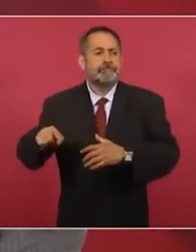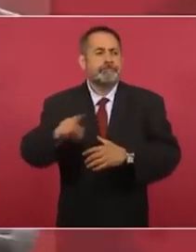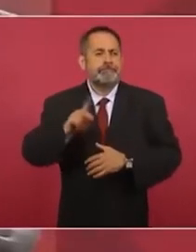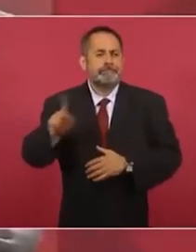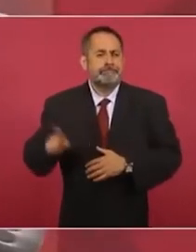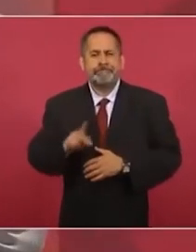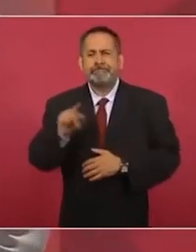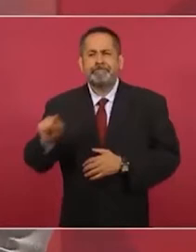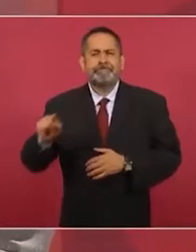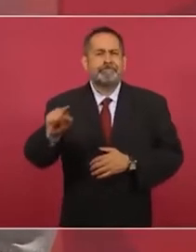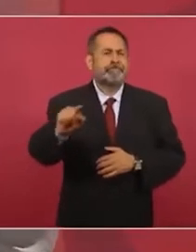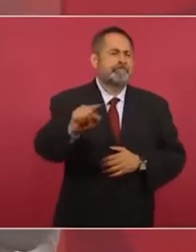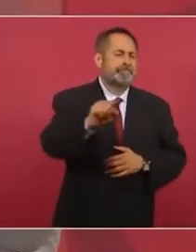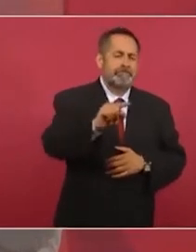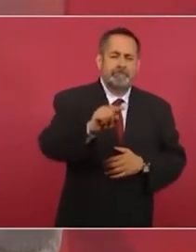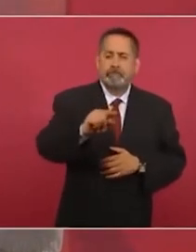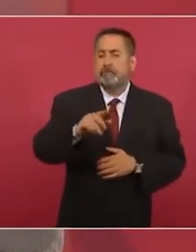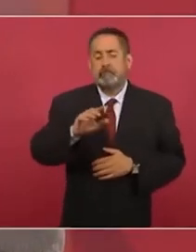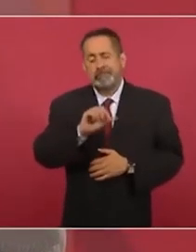a las mujeres trabajadoras,